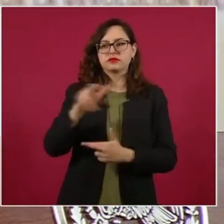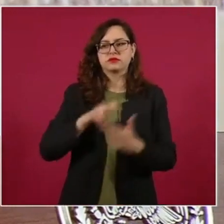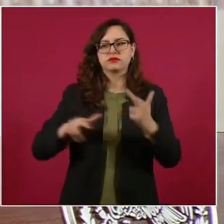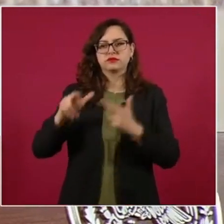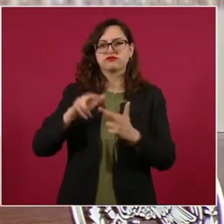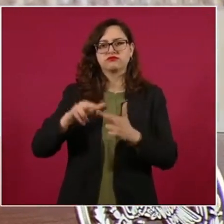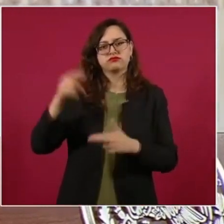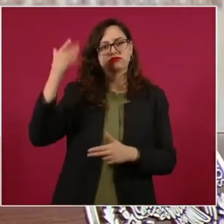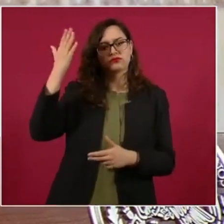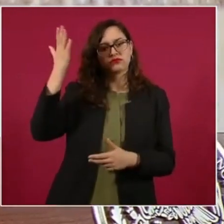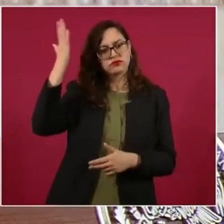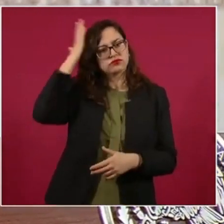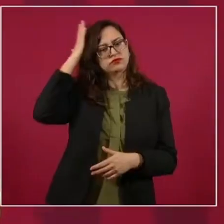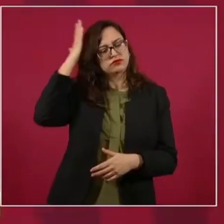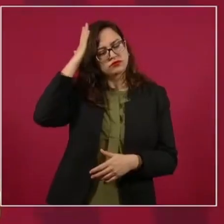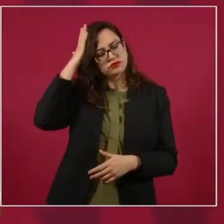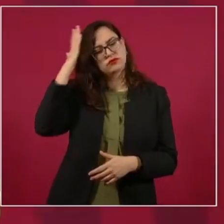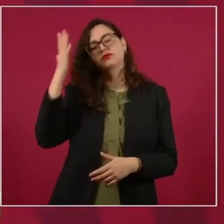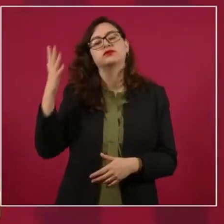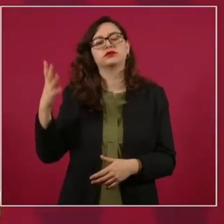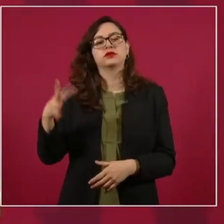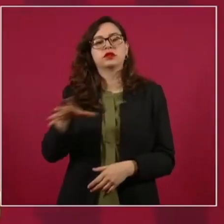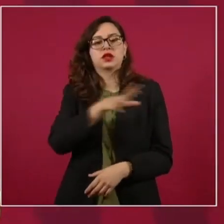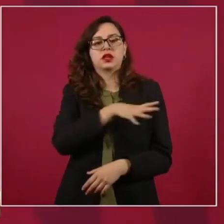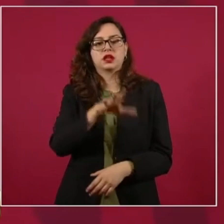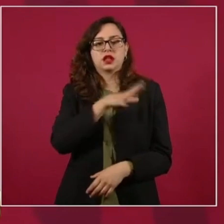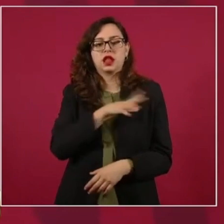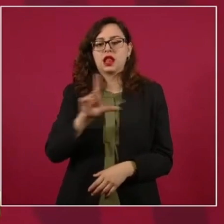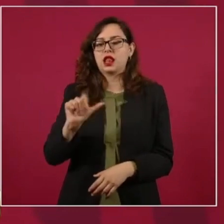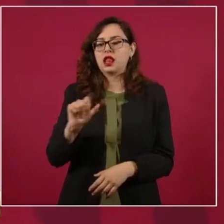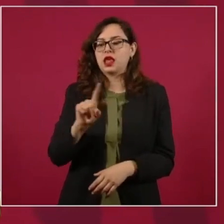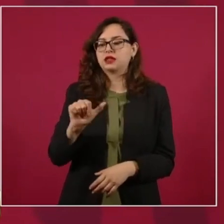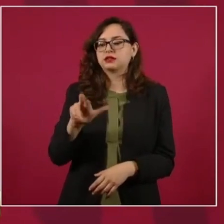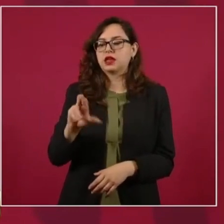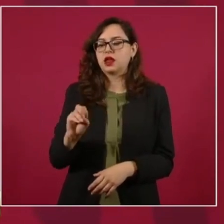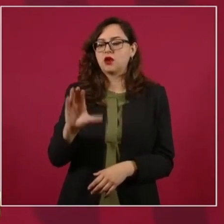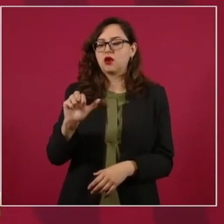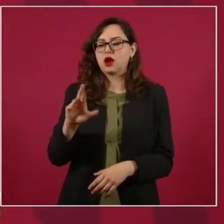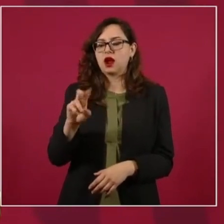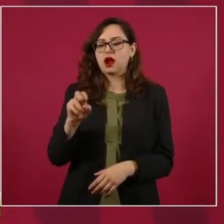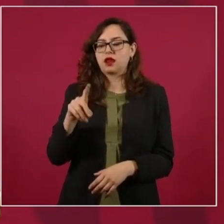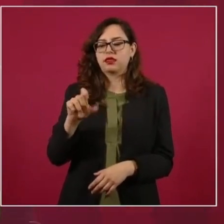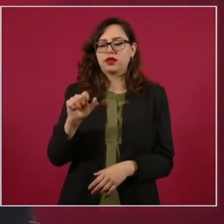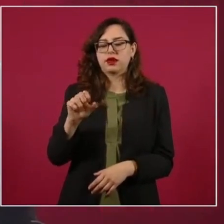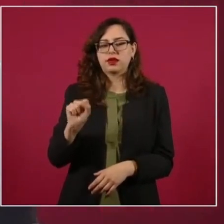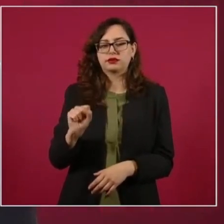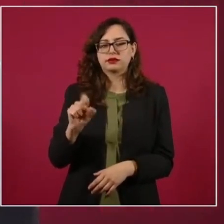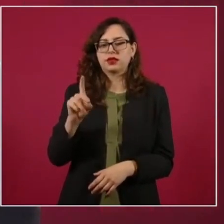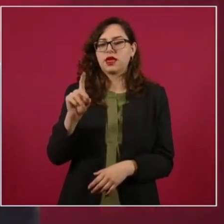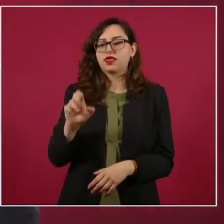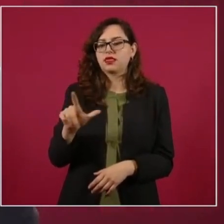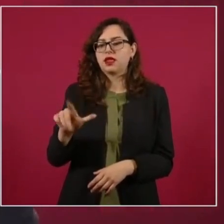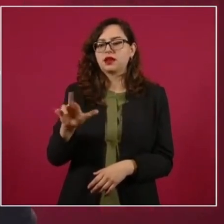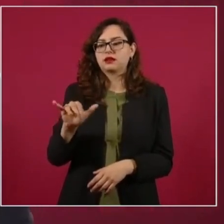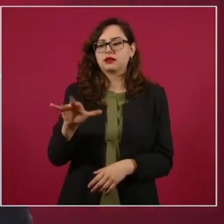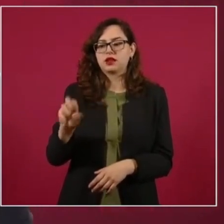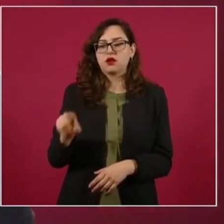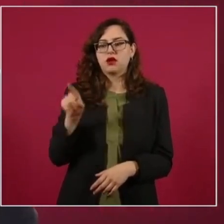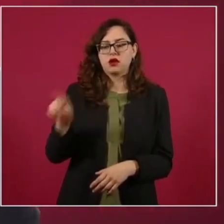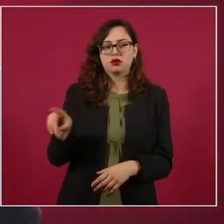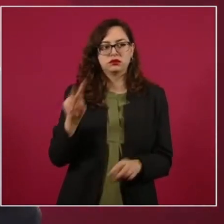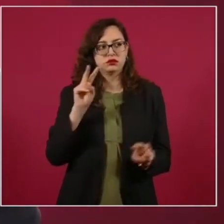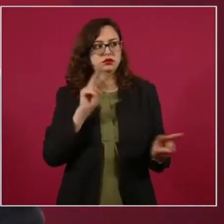sería presidente de México, el general Lázaro Cárdenas del Río. Como él veía todo lo que